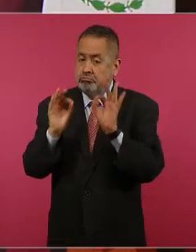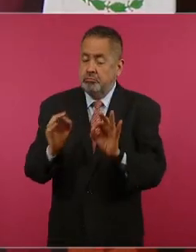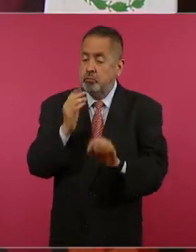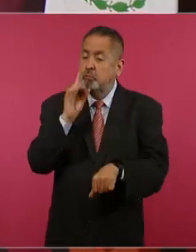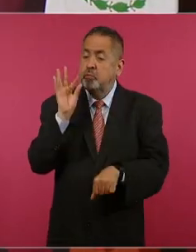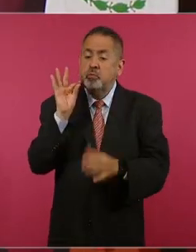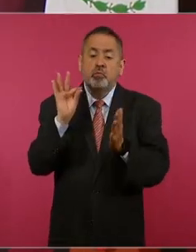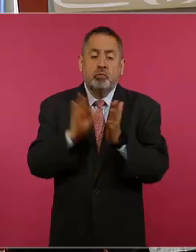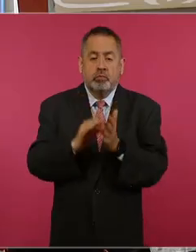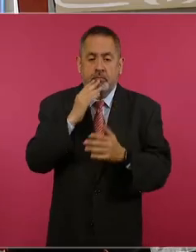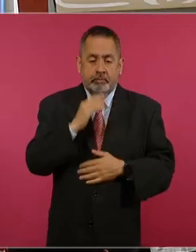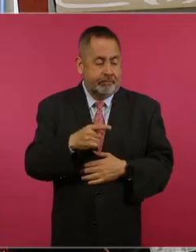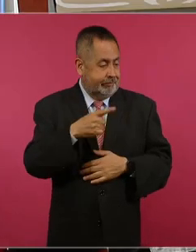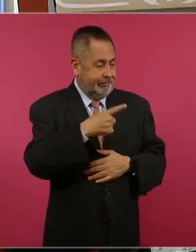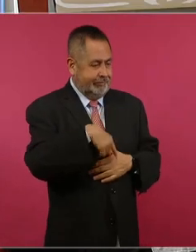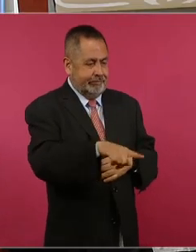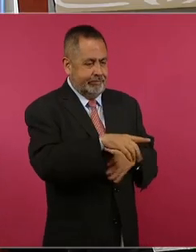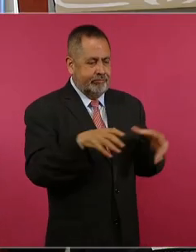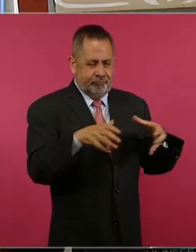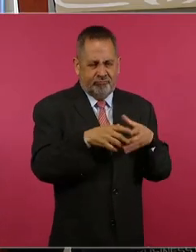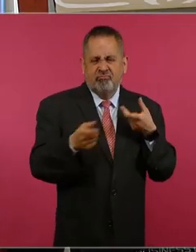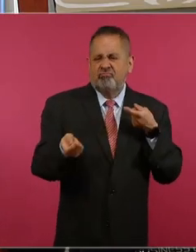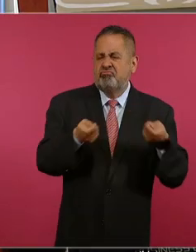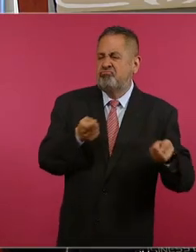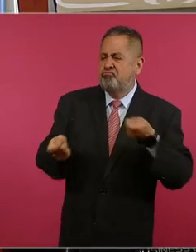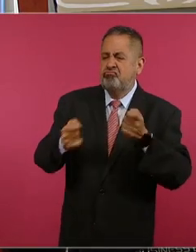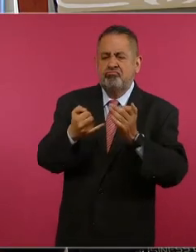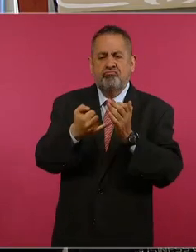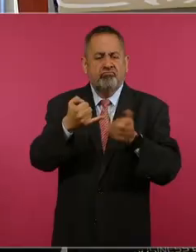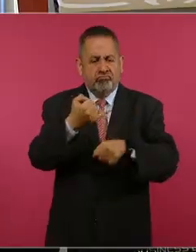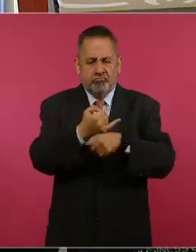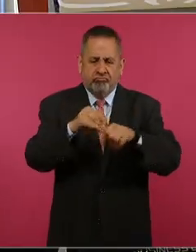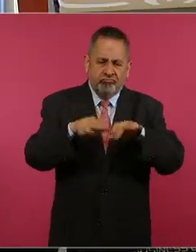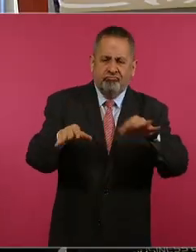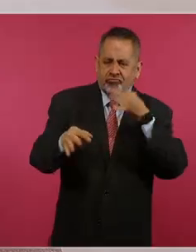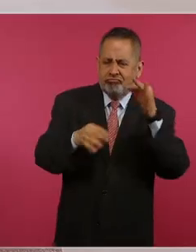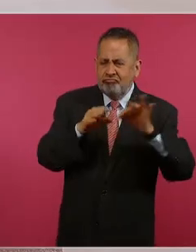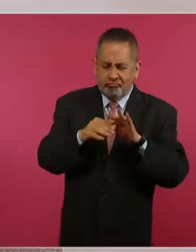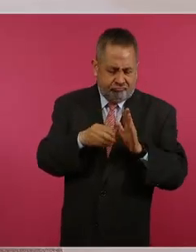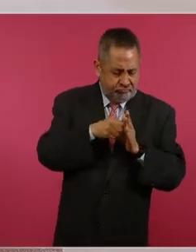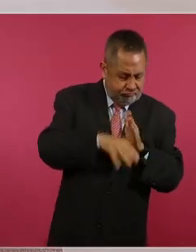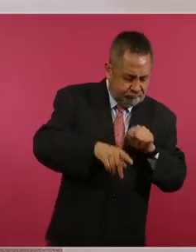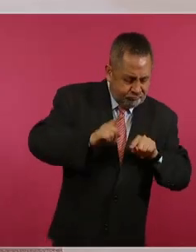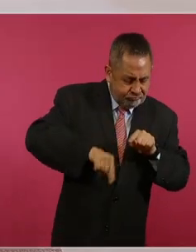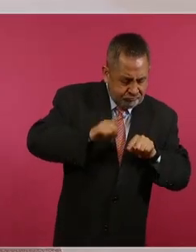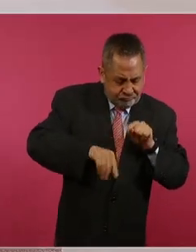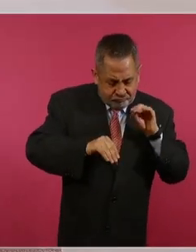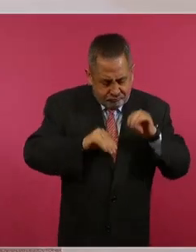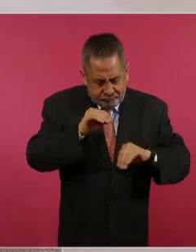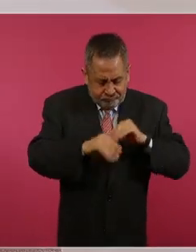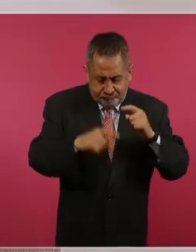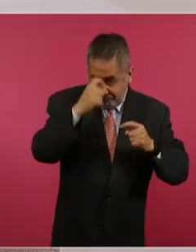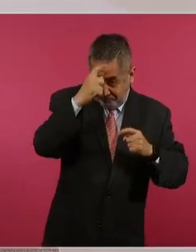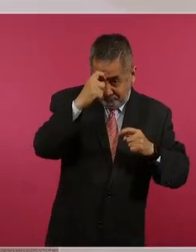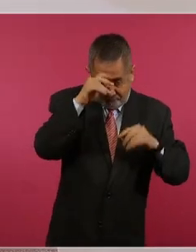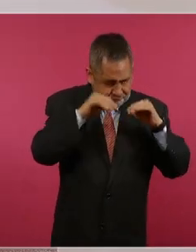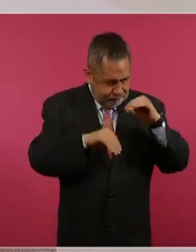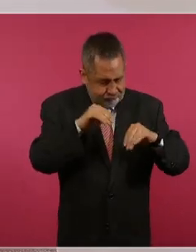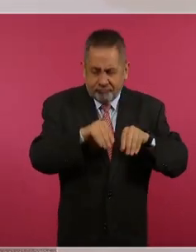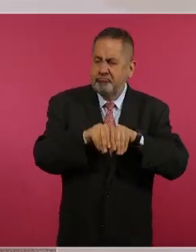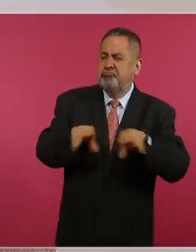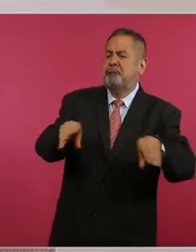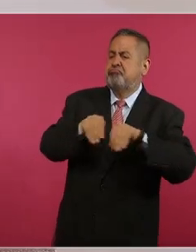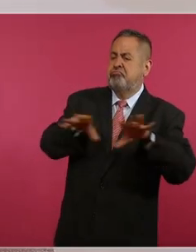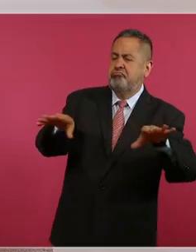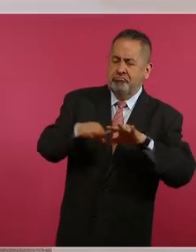que aún con ese control que ejercen en medios convencionales y también en las